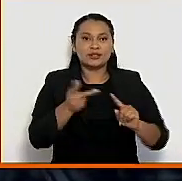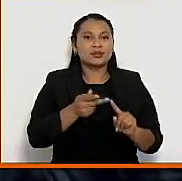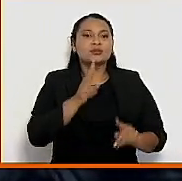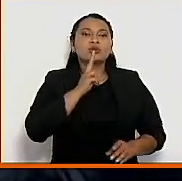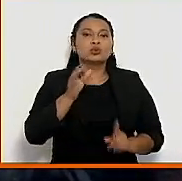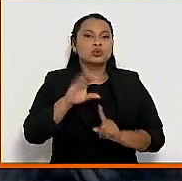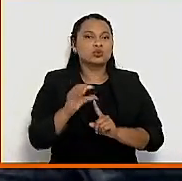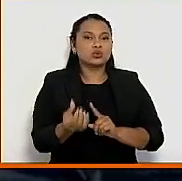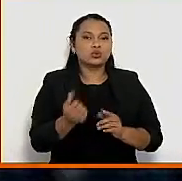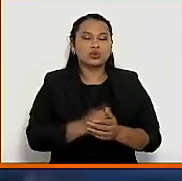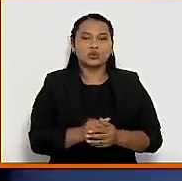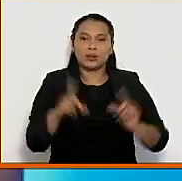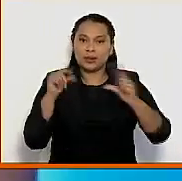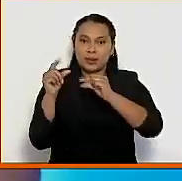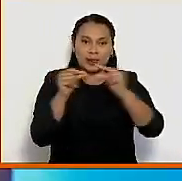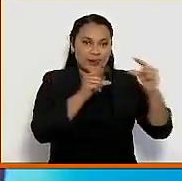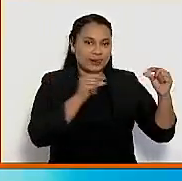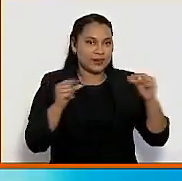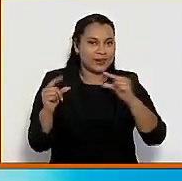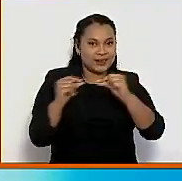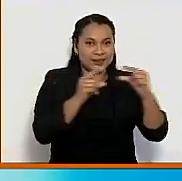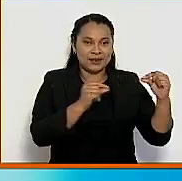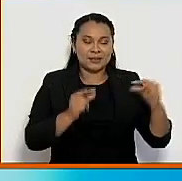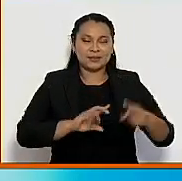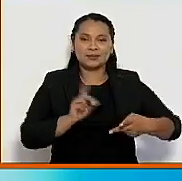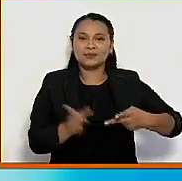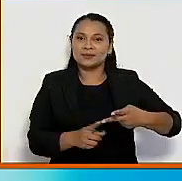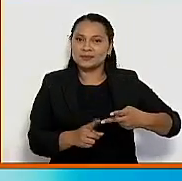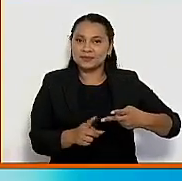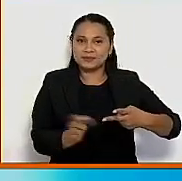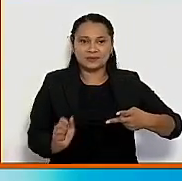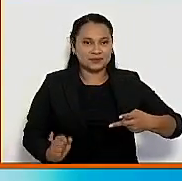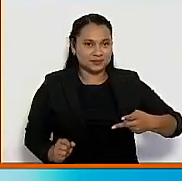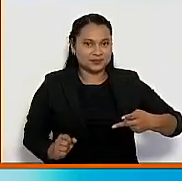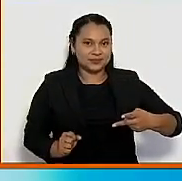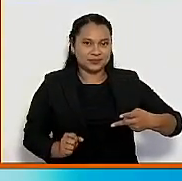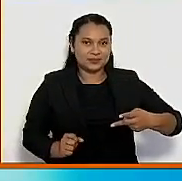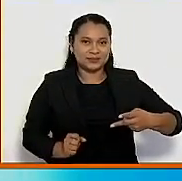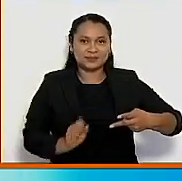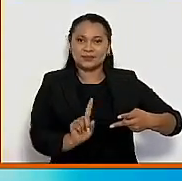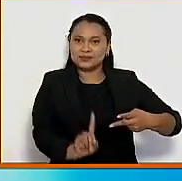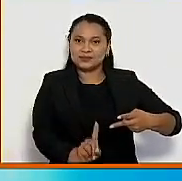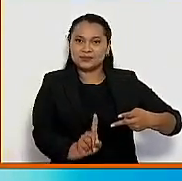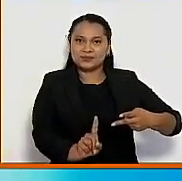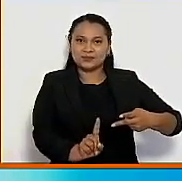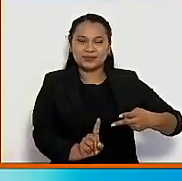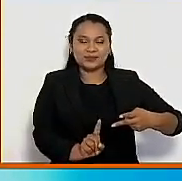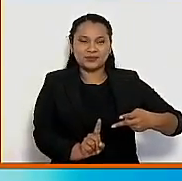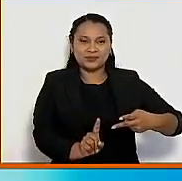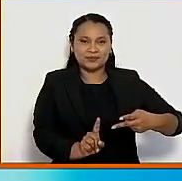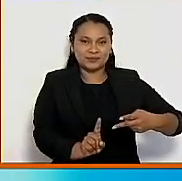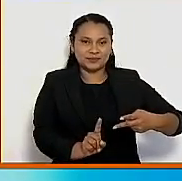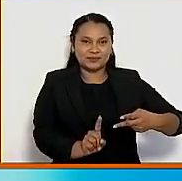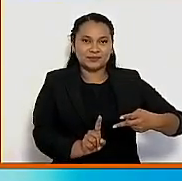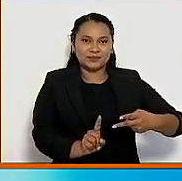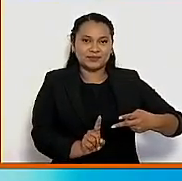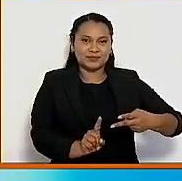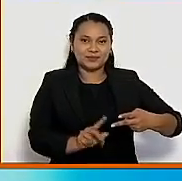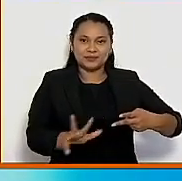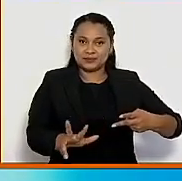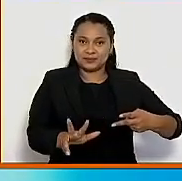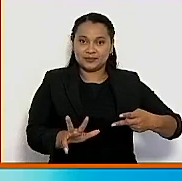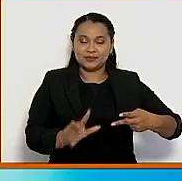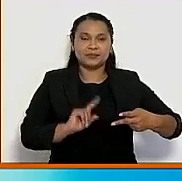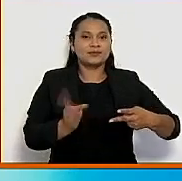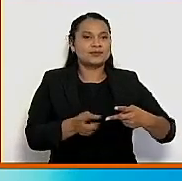su catrachada chambrosa. Vamos a conocer el segundo número y su primer dígito es el 1. Segundo dígito, el